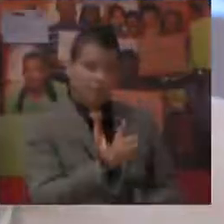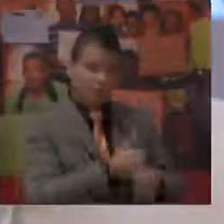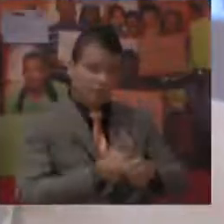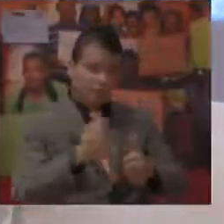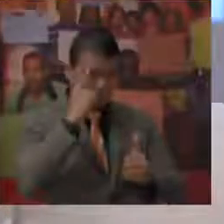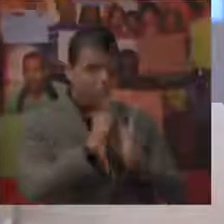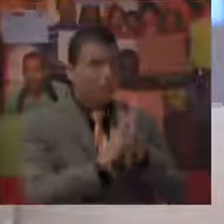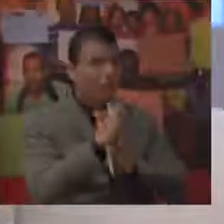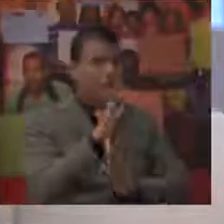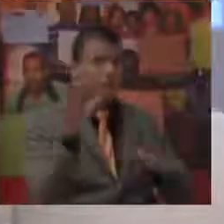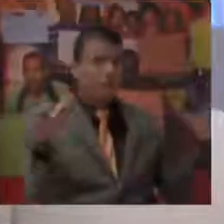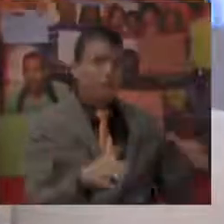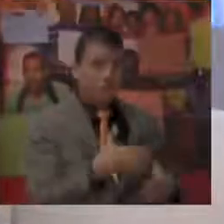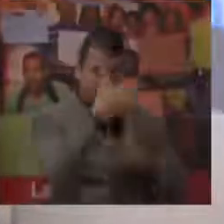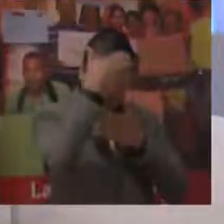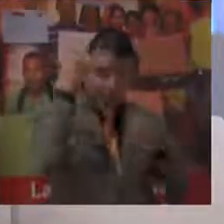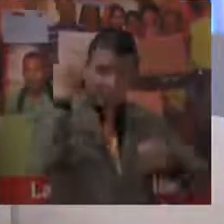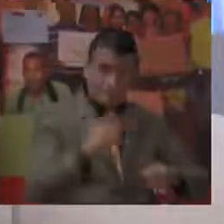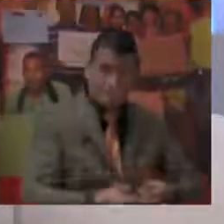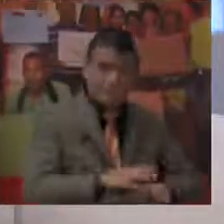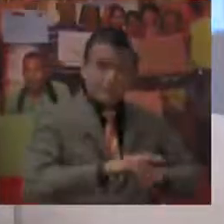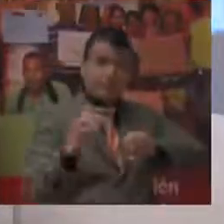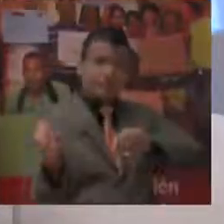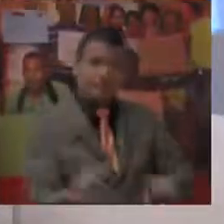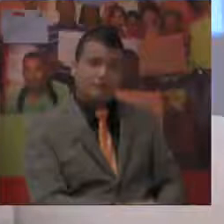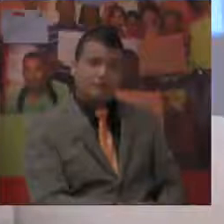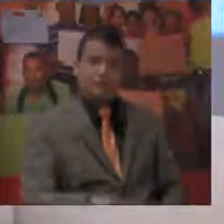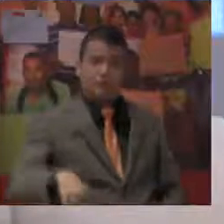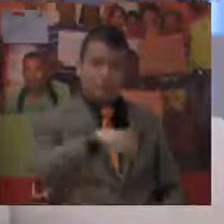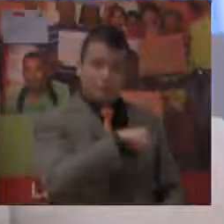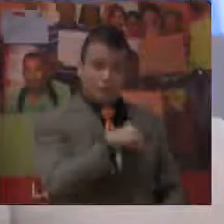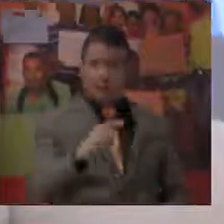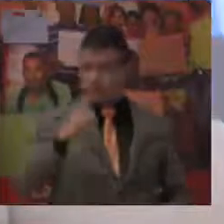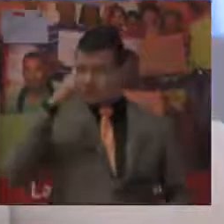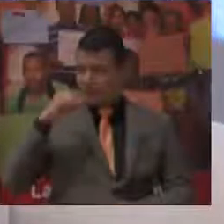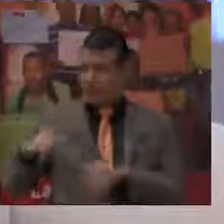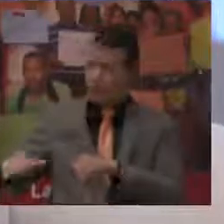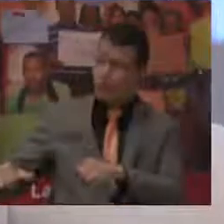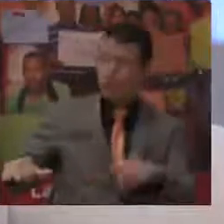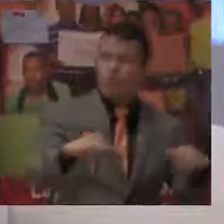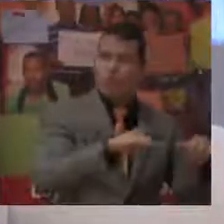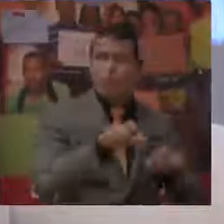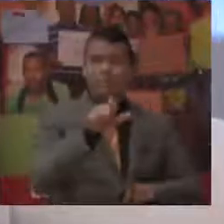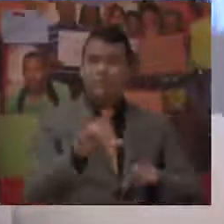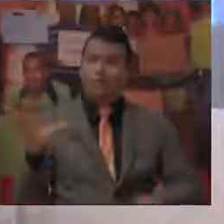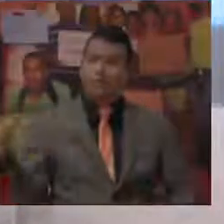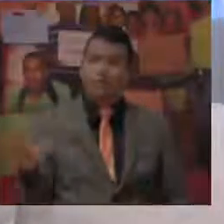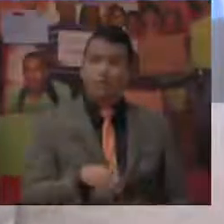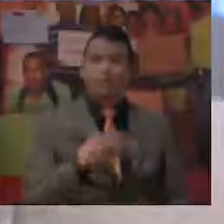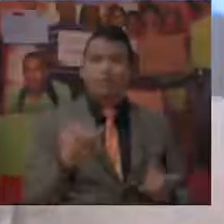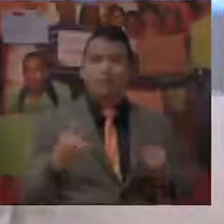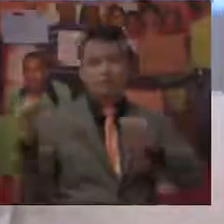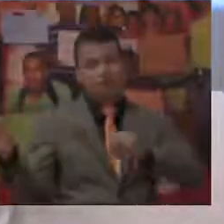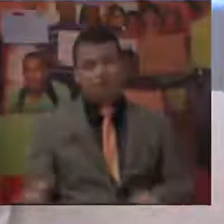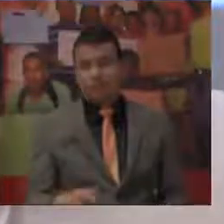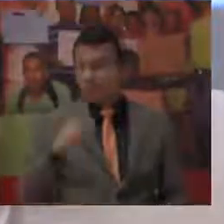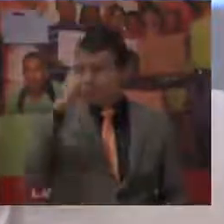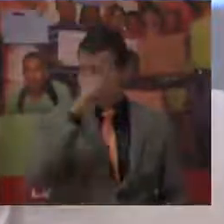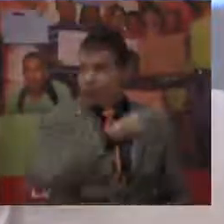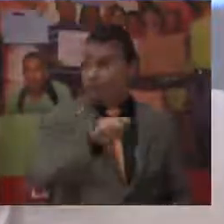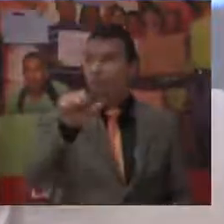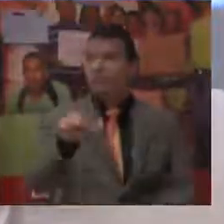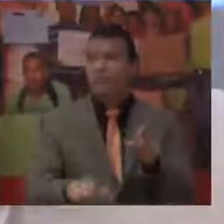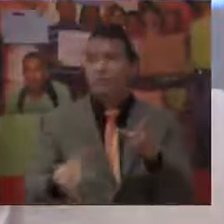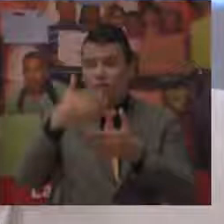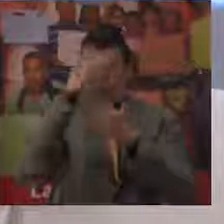los desmovilizados de Colombia es que haya igualdad de condiciones para todos los desmovilizados, como lo dije anteriormente, que no hayan